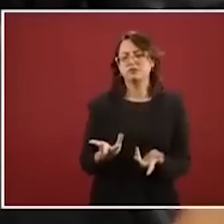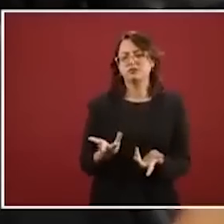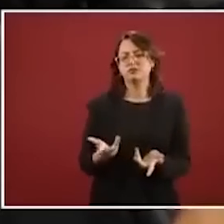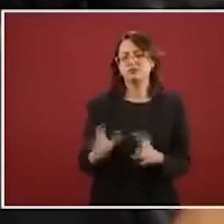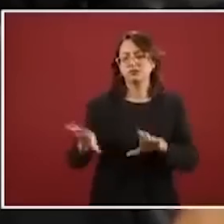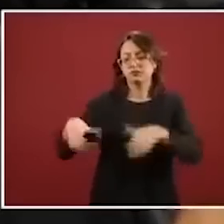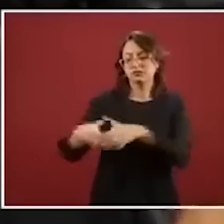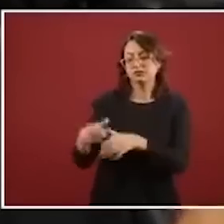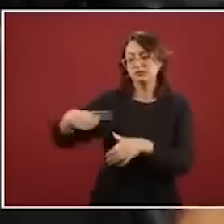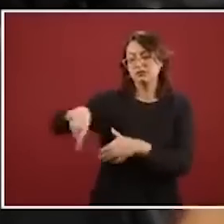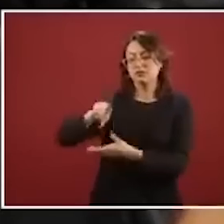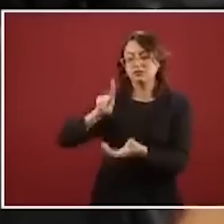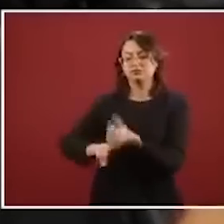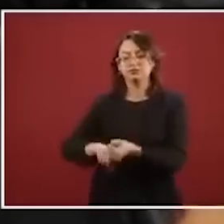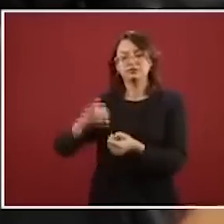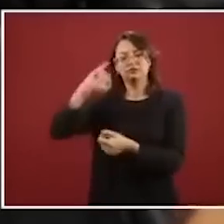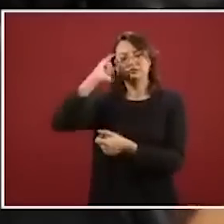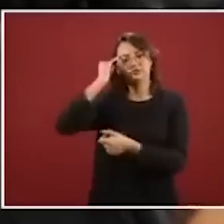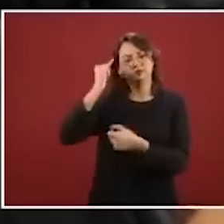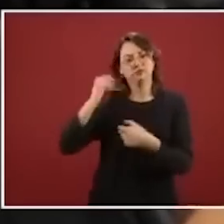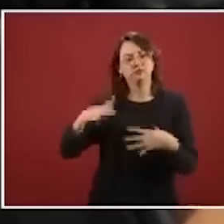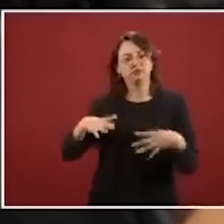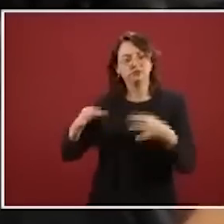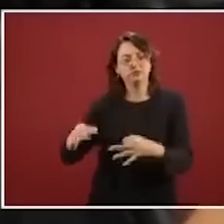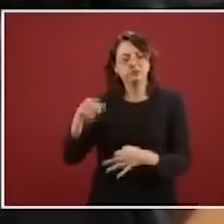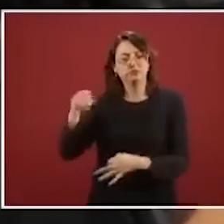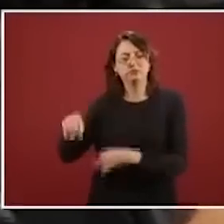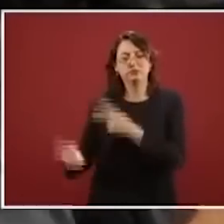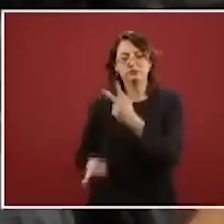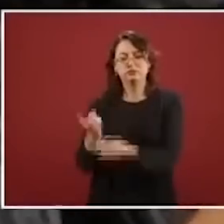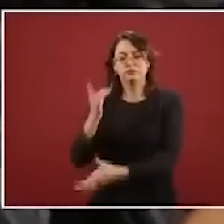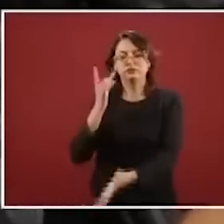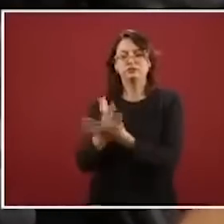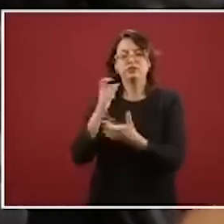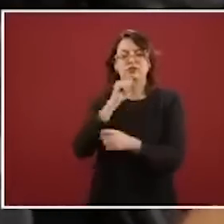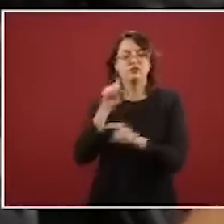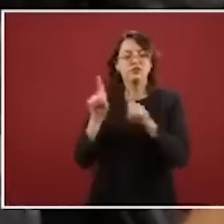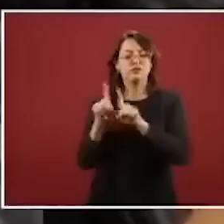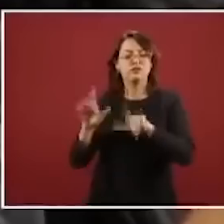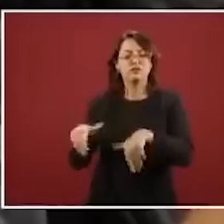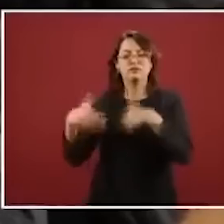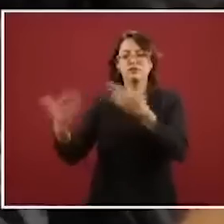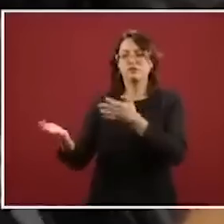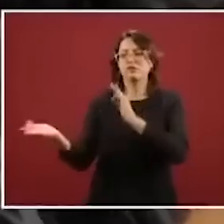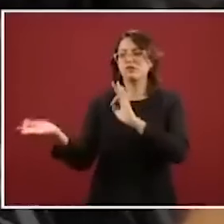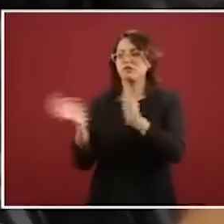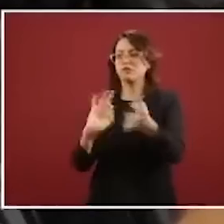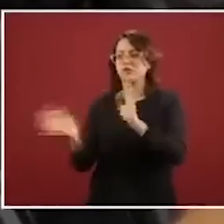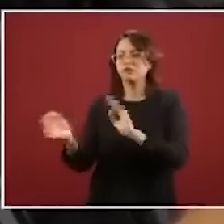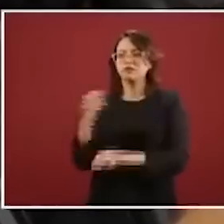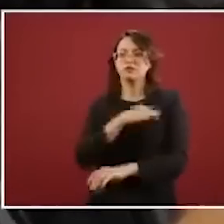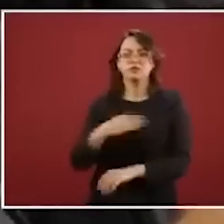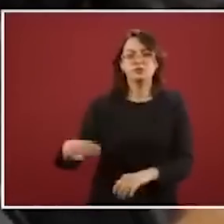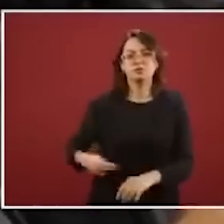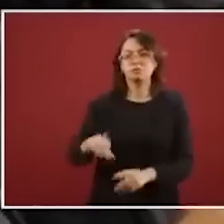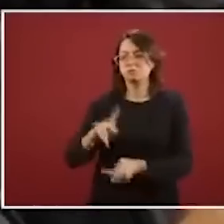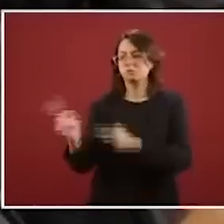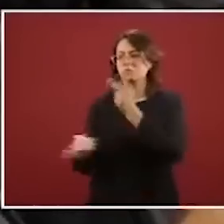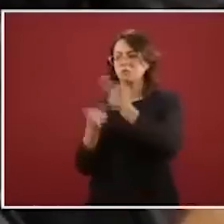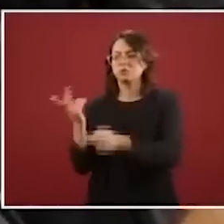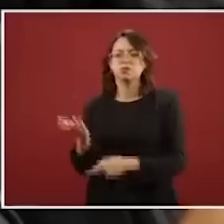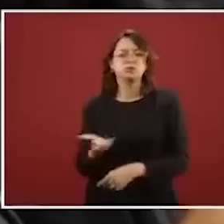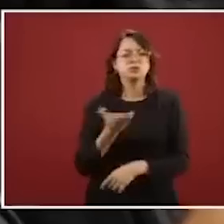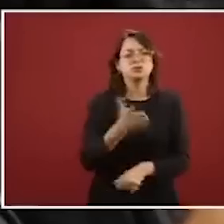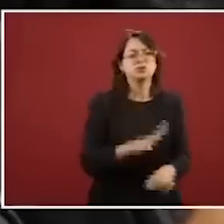en las comunidades de pueblos originarios, sino también en los municipios. ¿Ustedes qué responderían